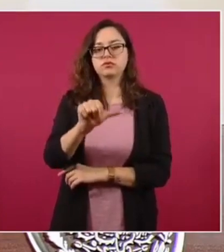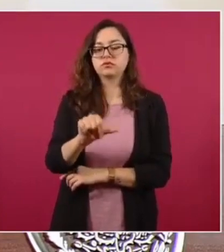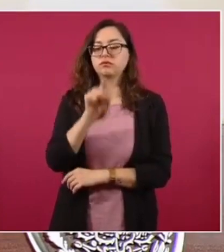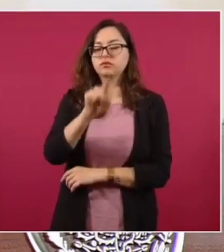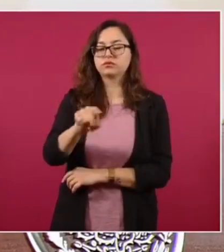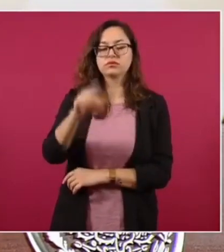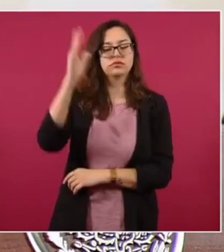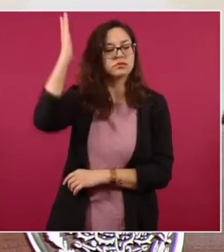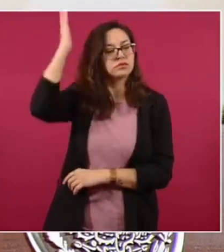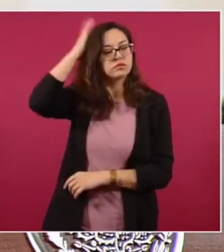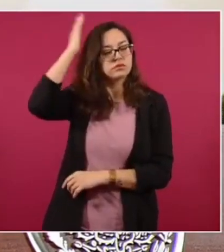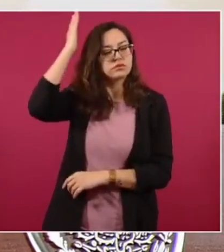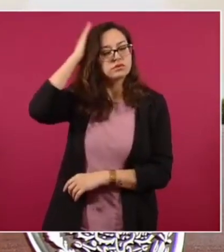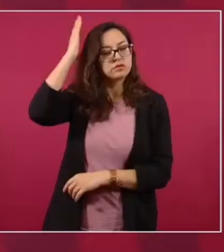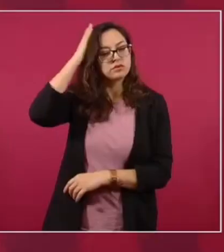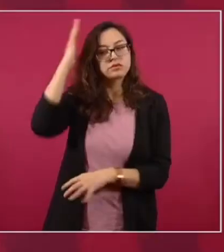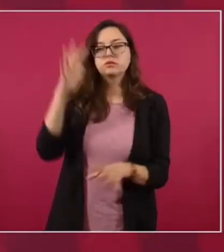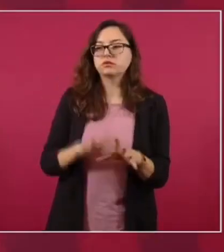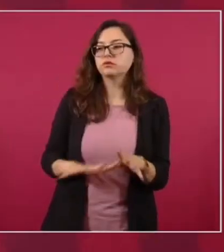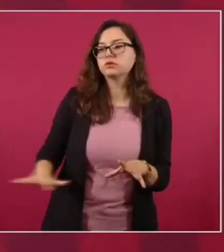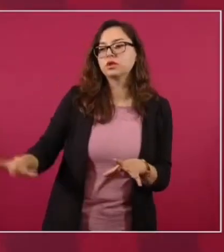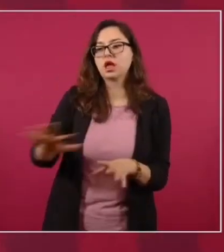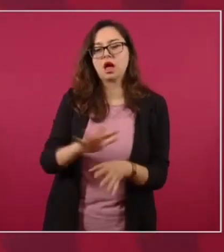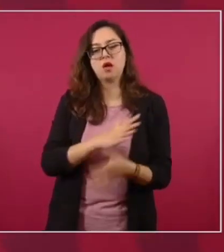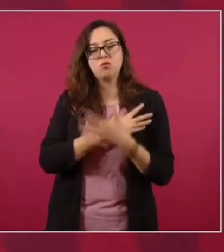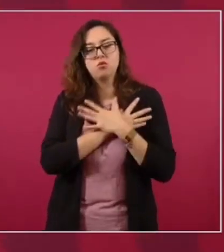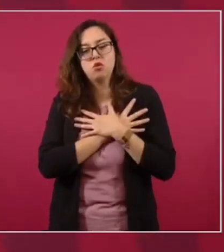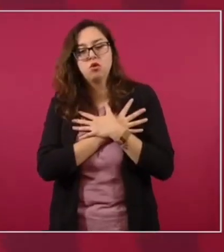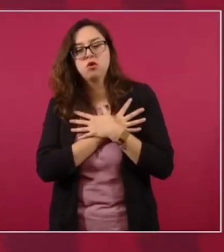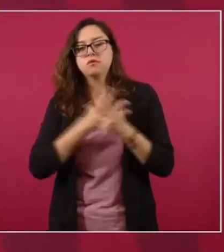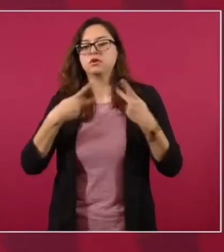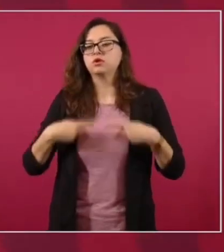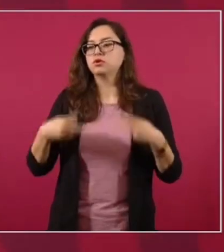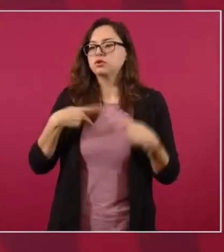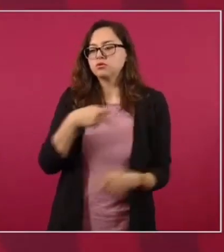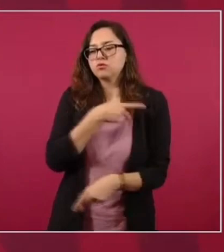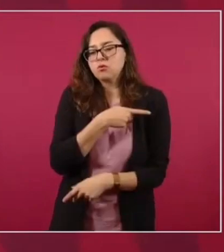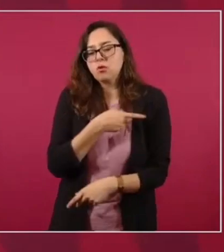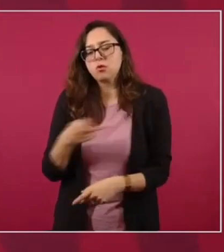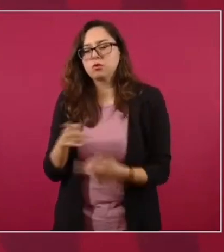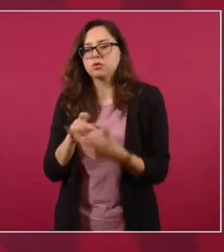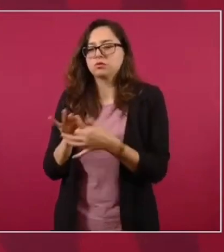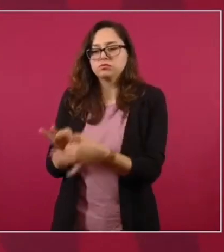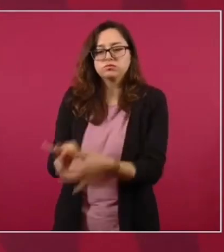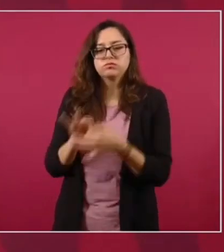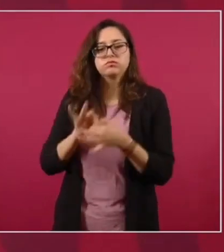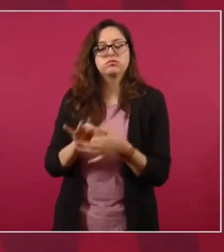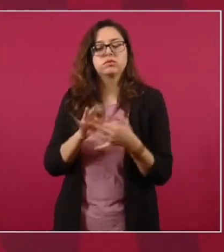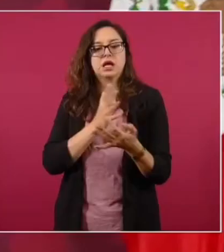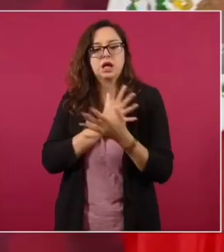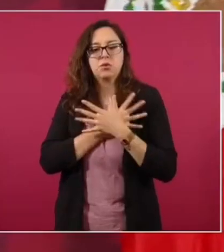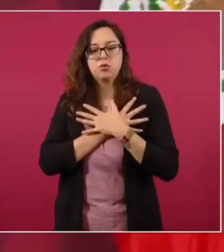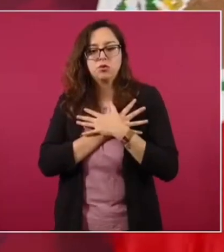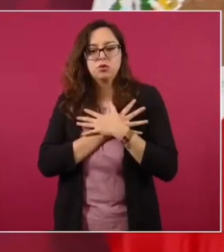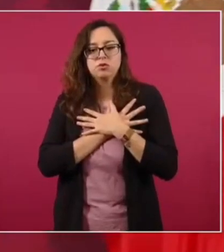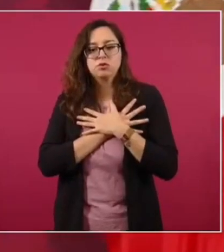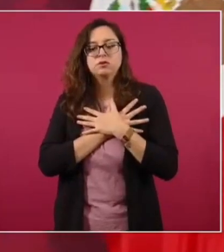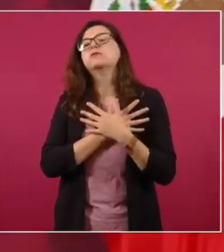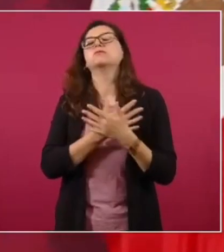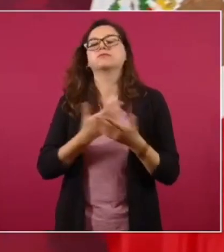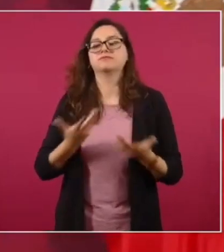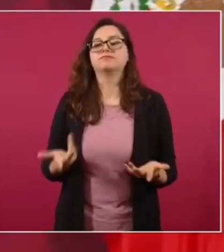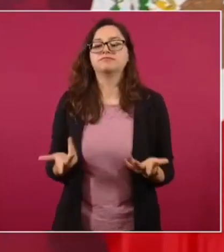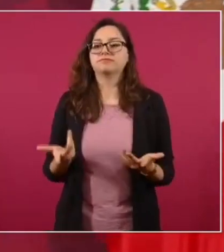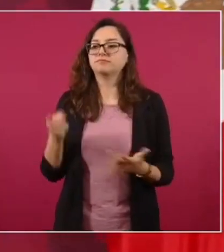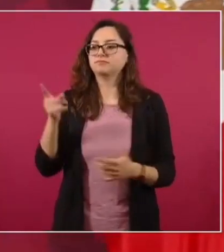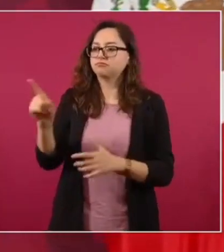amor al pueblo, sobre todo a los pobres, ahora que se decidió en